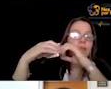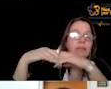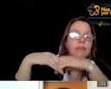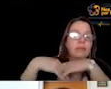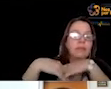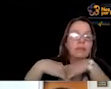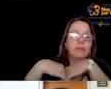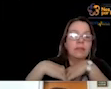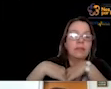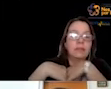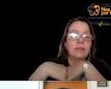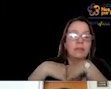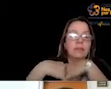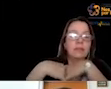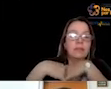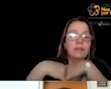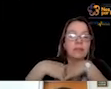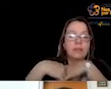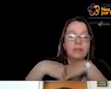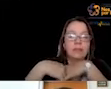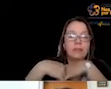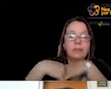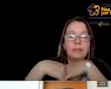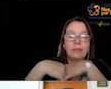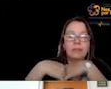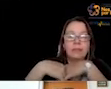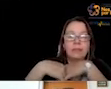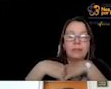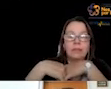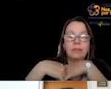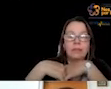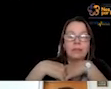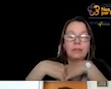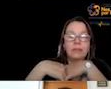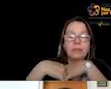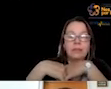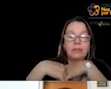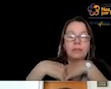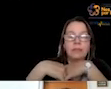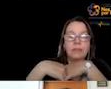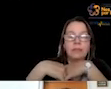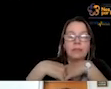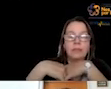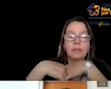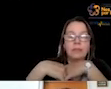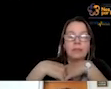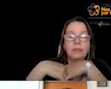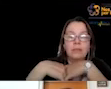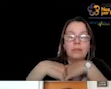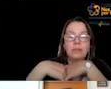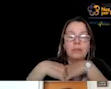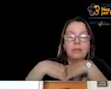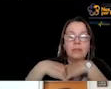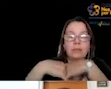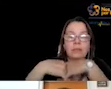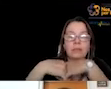osteoporosis, enfermedades óseas, no podemos dejar de hablar del calcio. Y si hablamos del calcio, uno de los alimentos fundamentales en la prevención